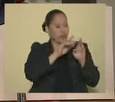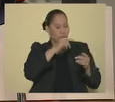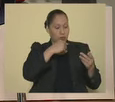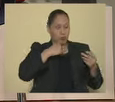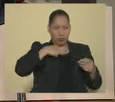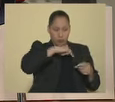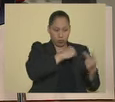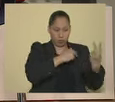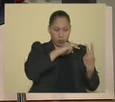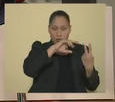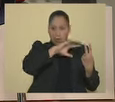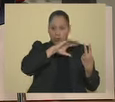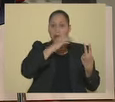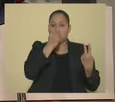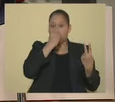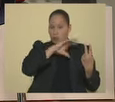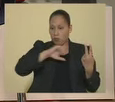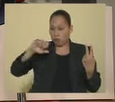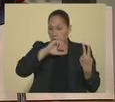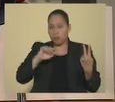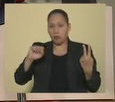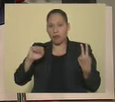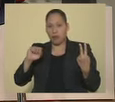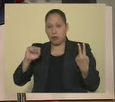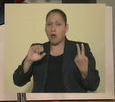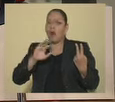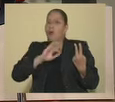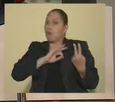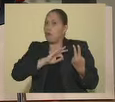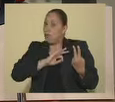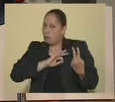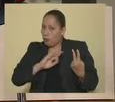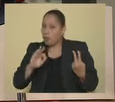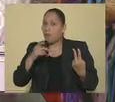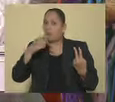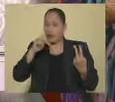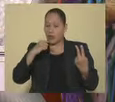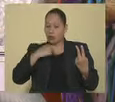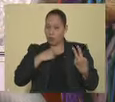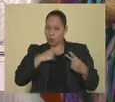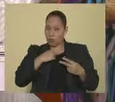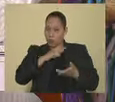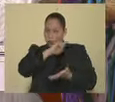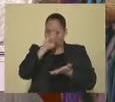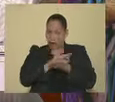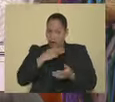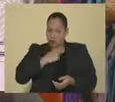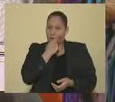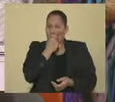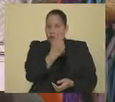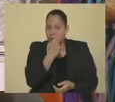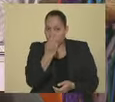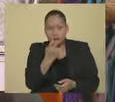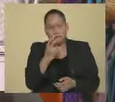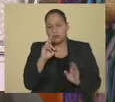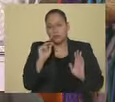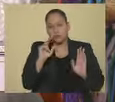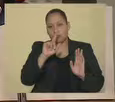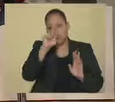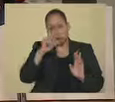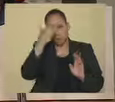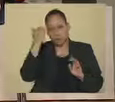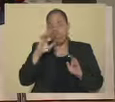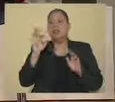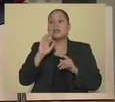pensión. Cabe la posibilidad, sin embargo, no es, mi palabra no, es ley. Posiblemente el señor tenga